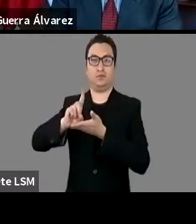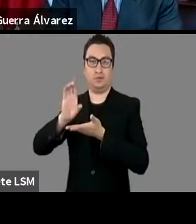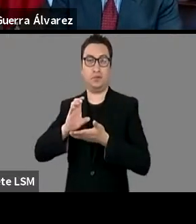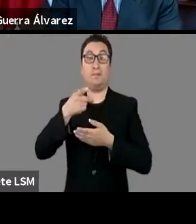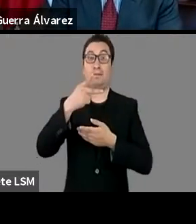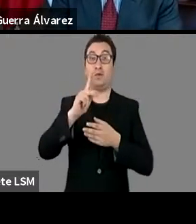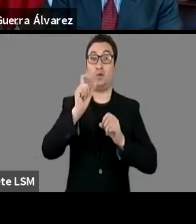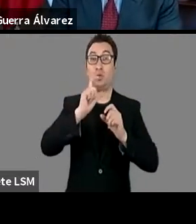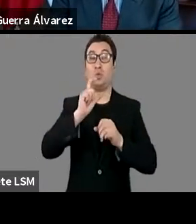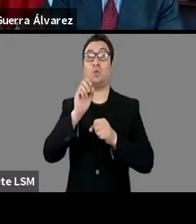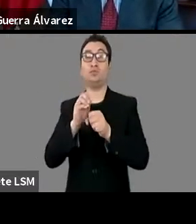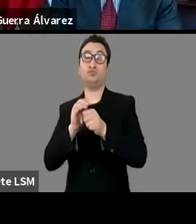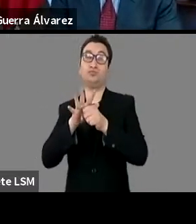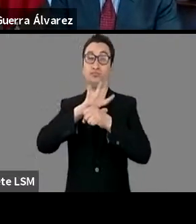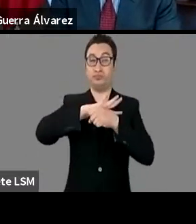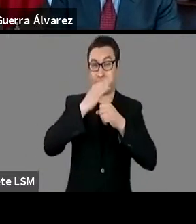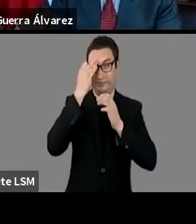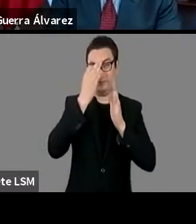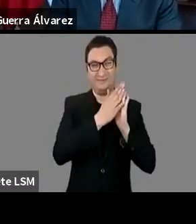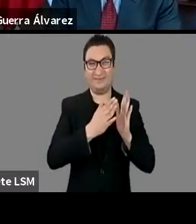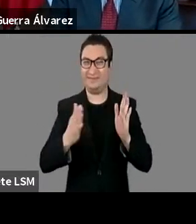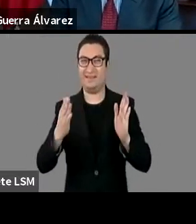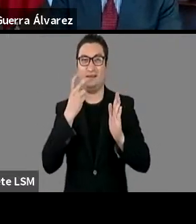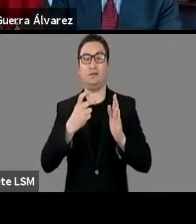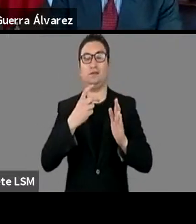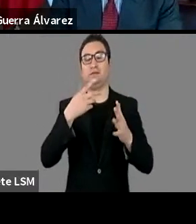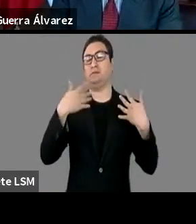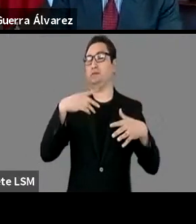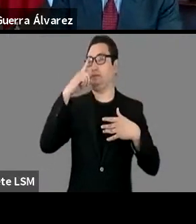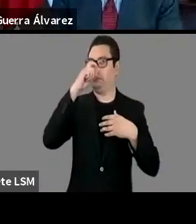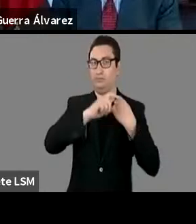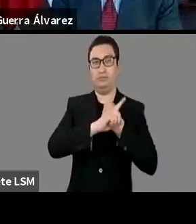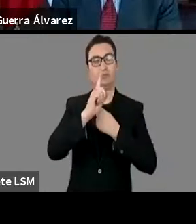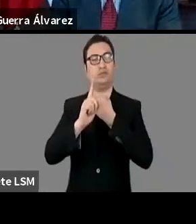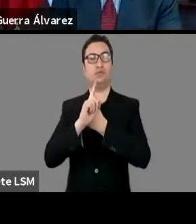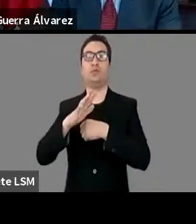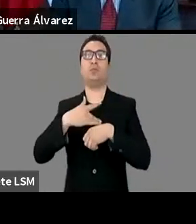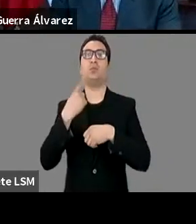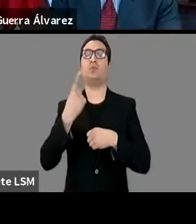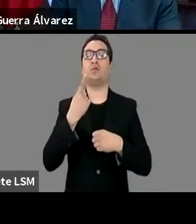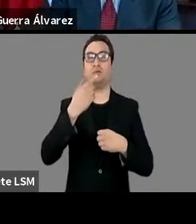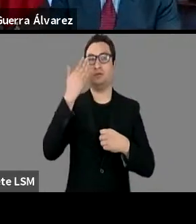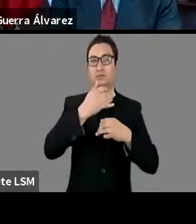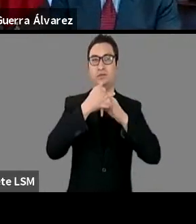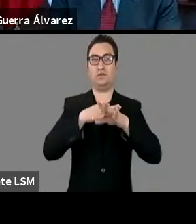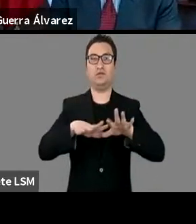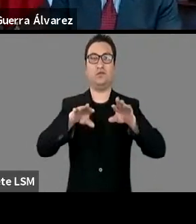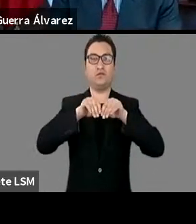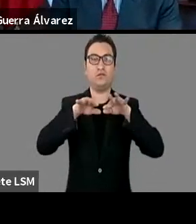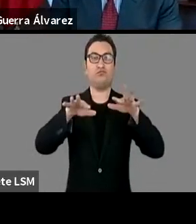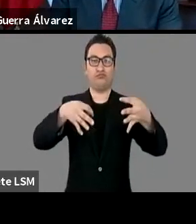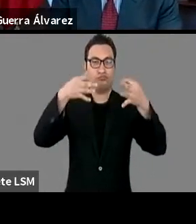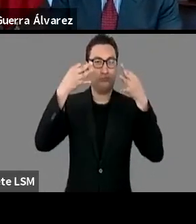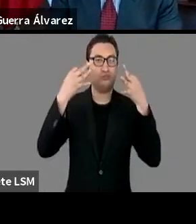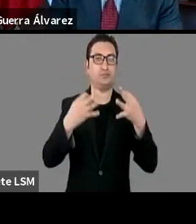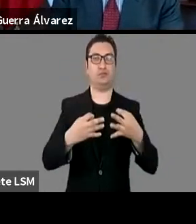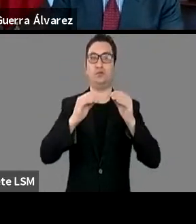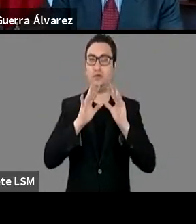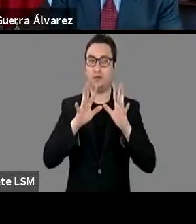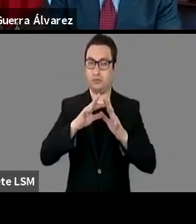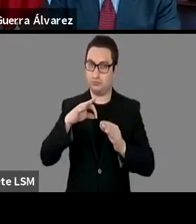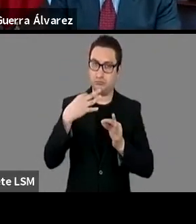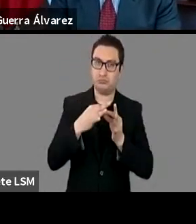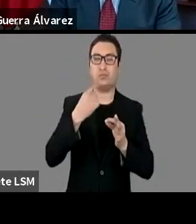sido un reto. Por un lado, garantizar la información oportuna, clara y veraz sobre la situación de las personas con